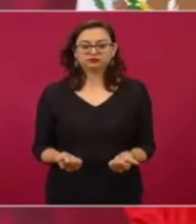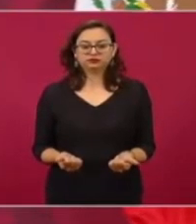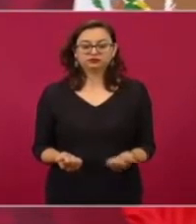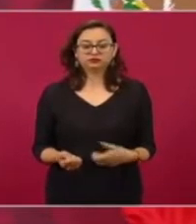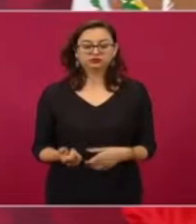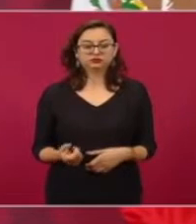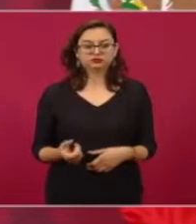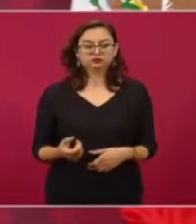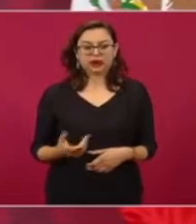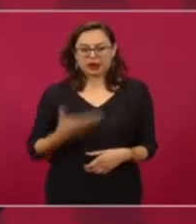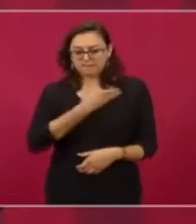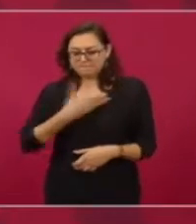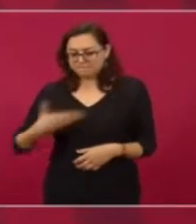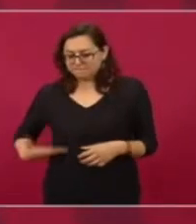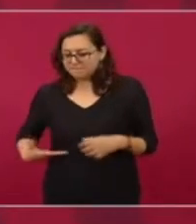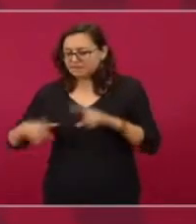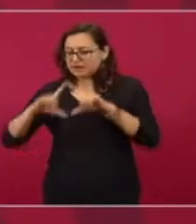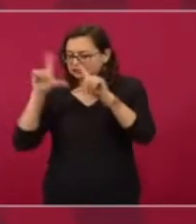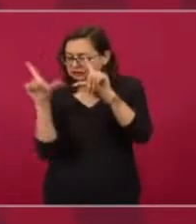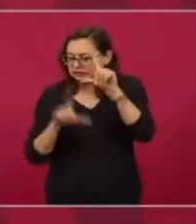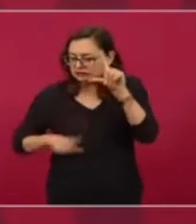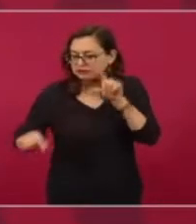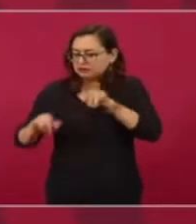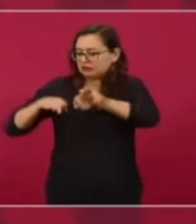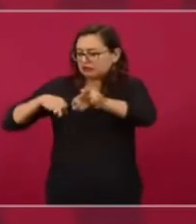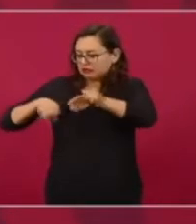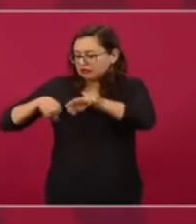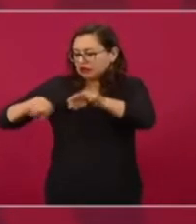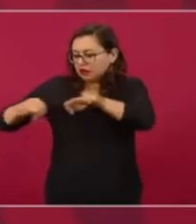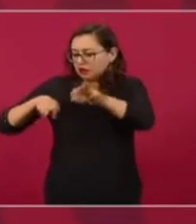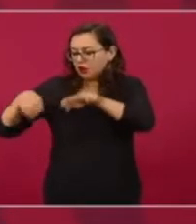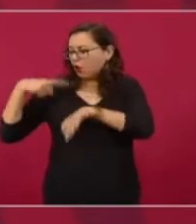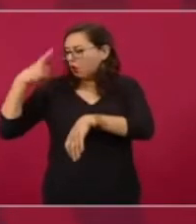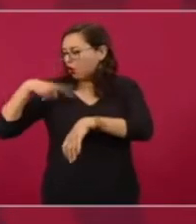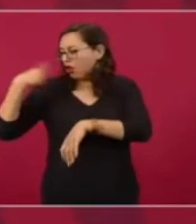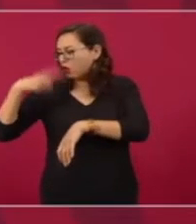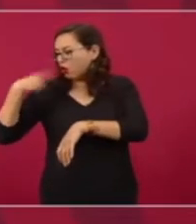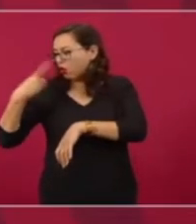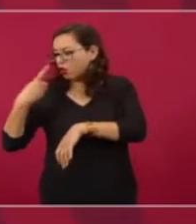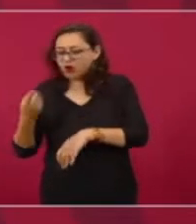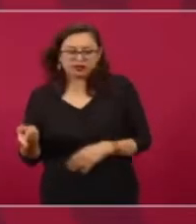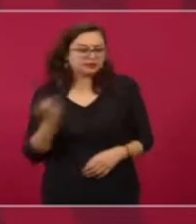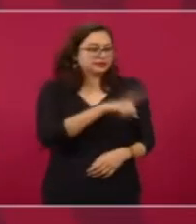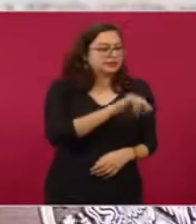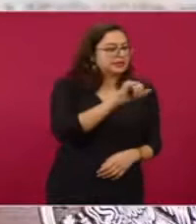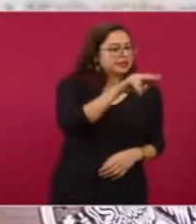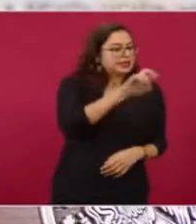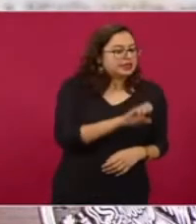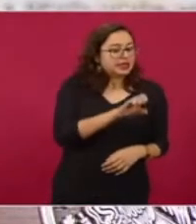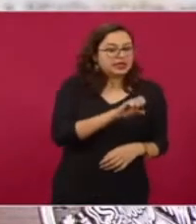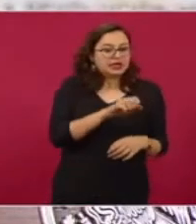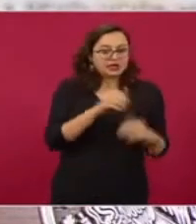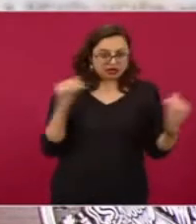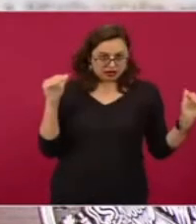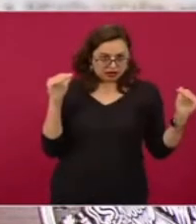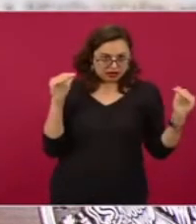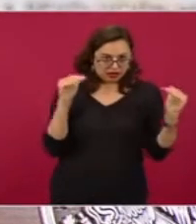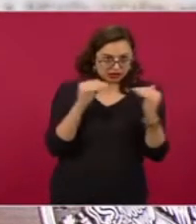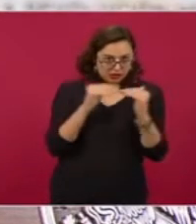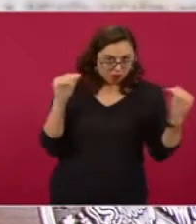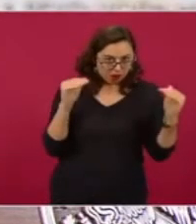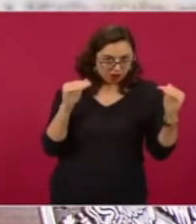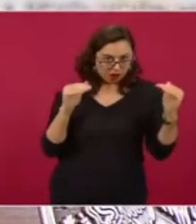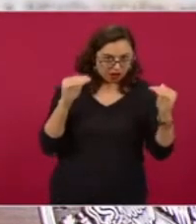que el presidente de mexico el presidente de méxico trabaja más que el presidente de línea